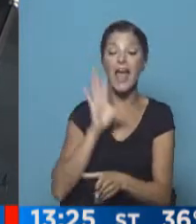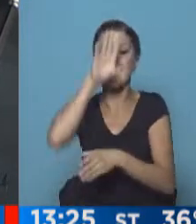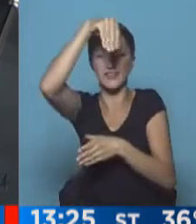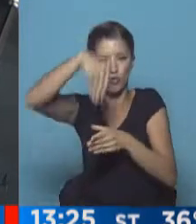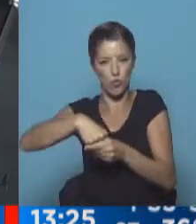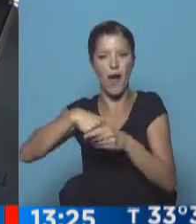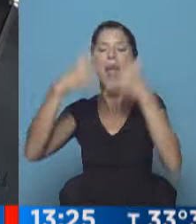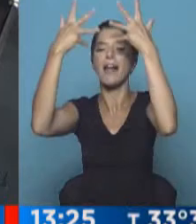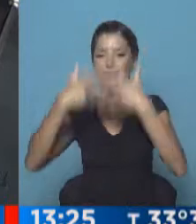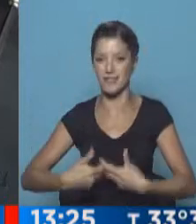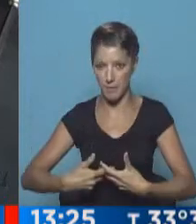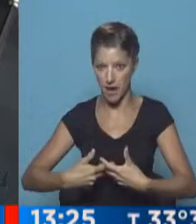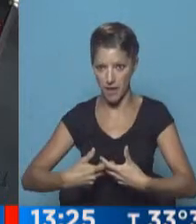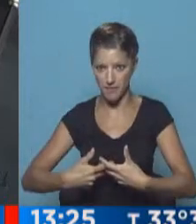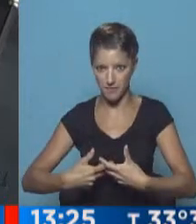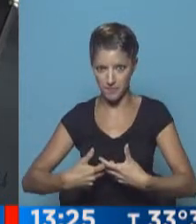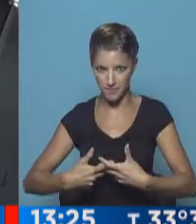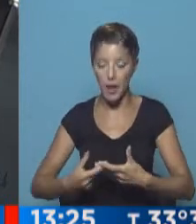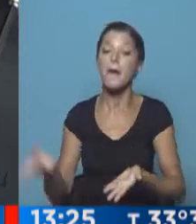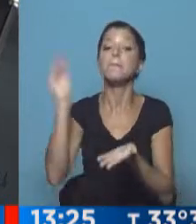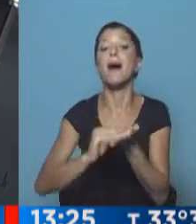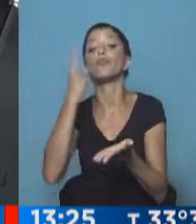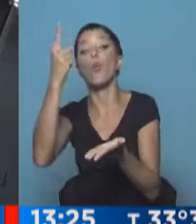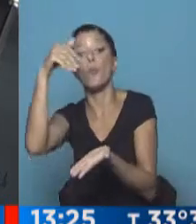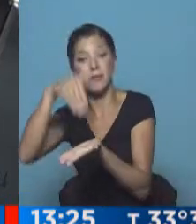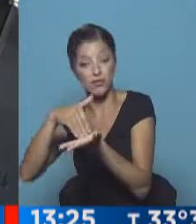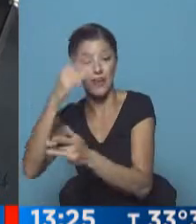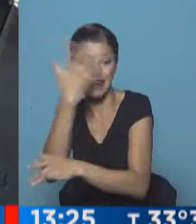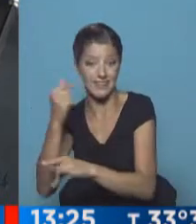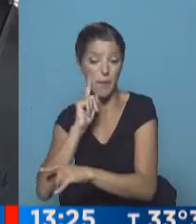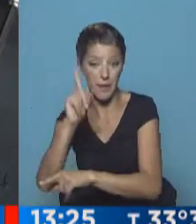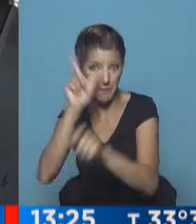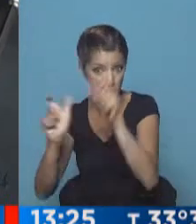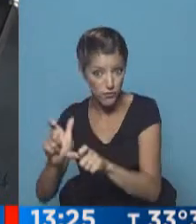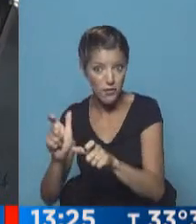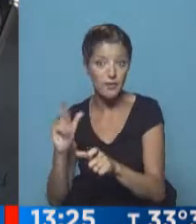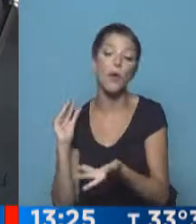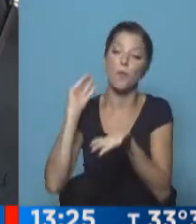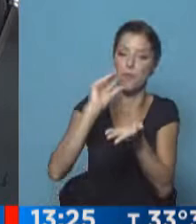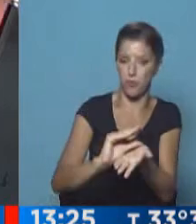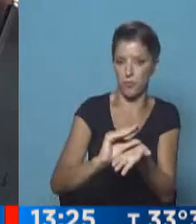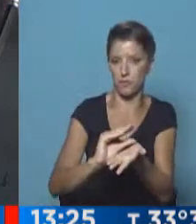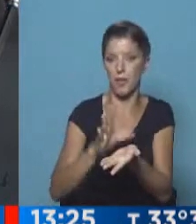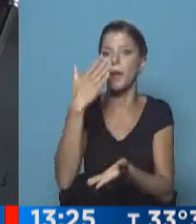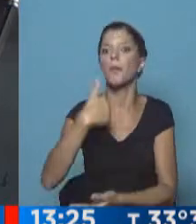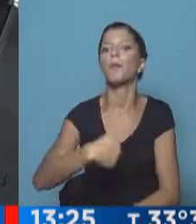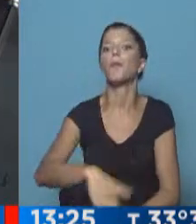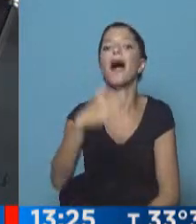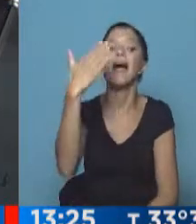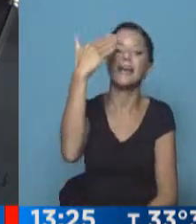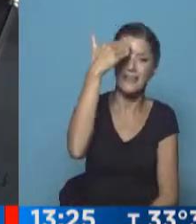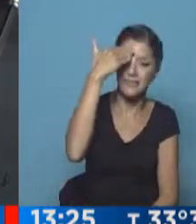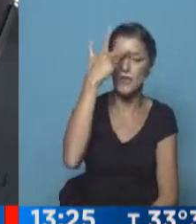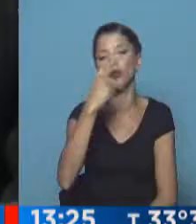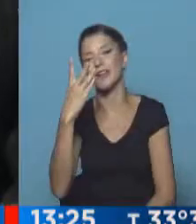al sistema integrado previsional argentino más un millón y medio de pensiones no contributivas de veterano de guerra van a estar cobrando en 1535